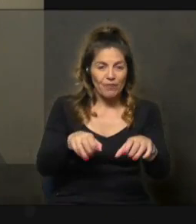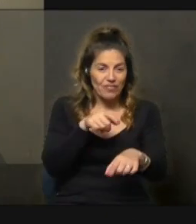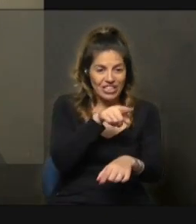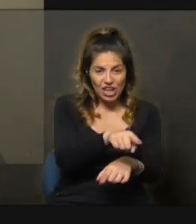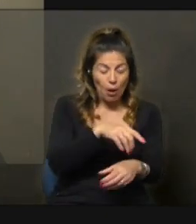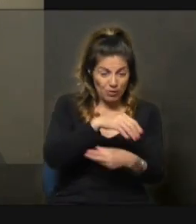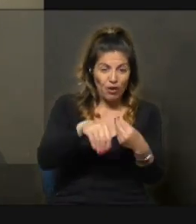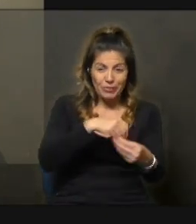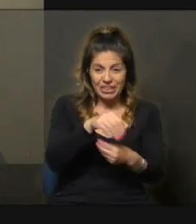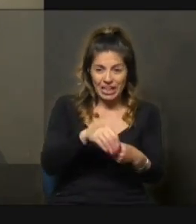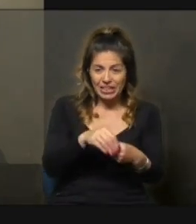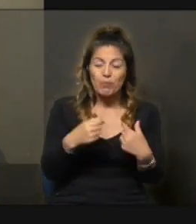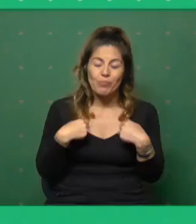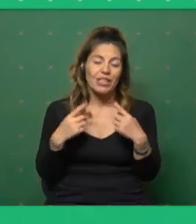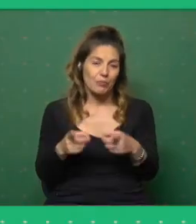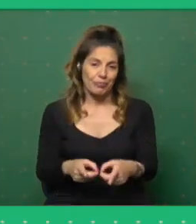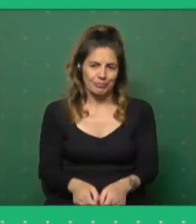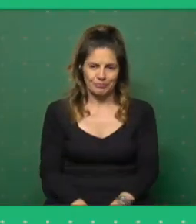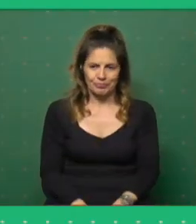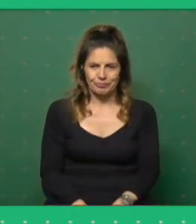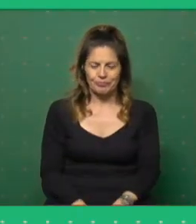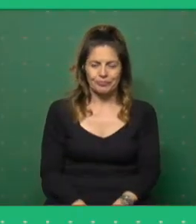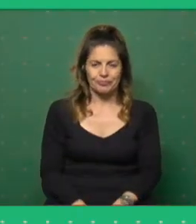familiares y bueno por mí también